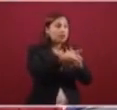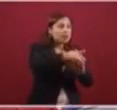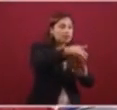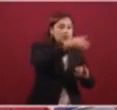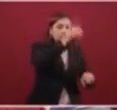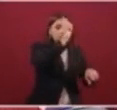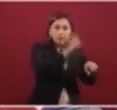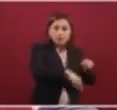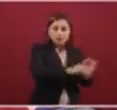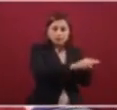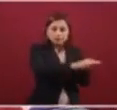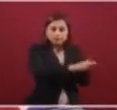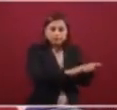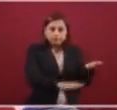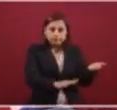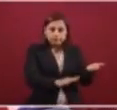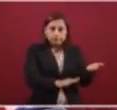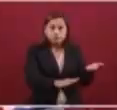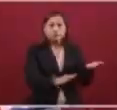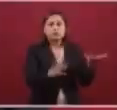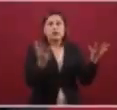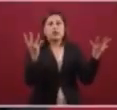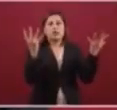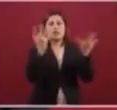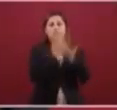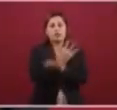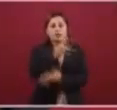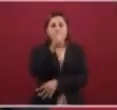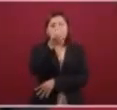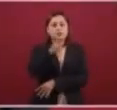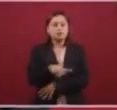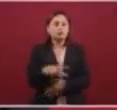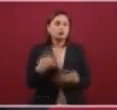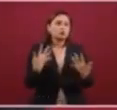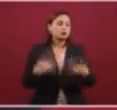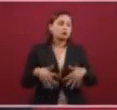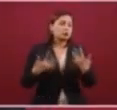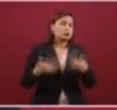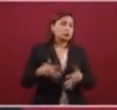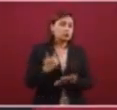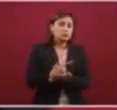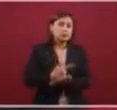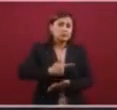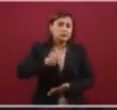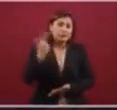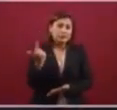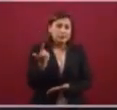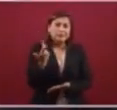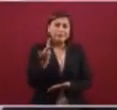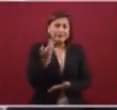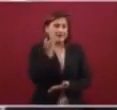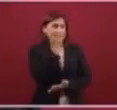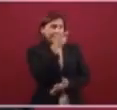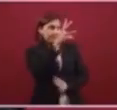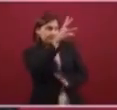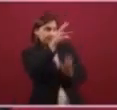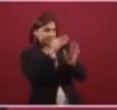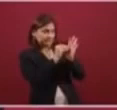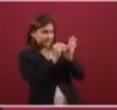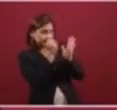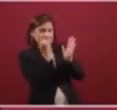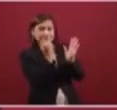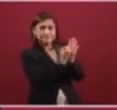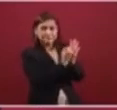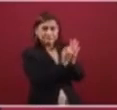a ese extremo llegaron el cerro que es parte del escudo